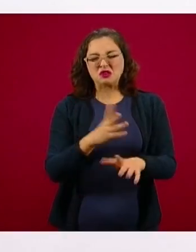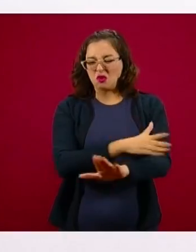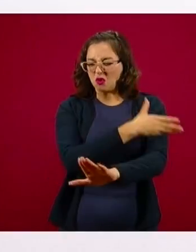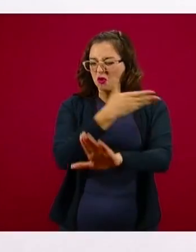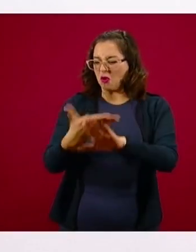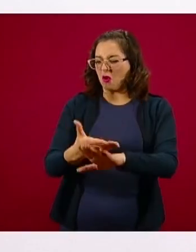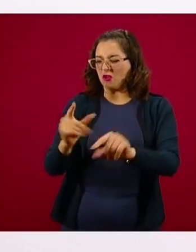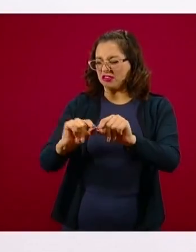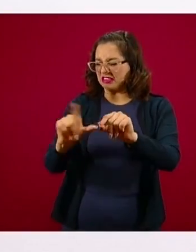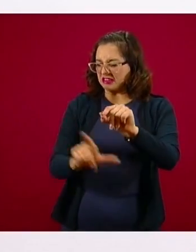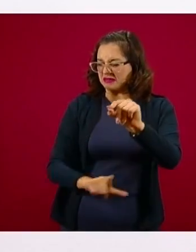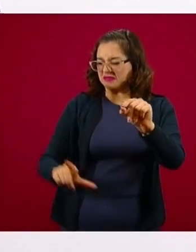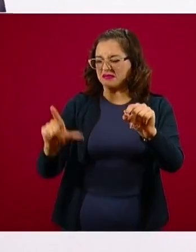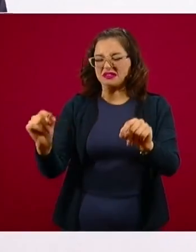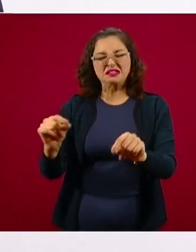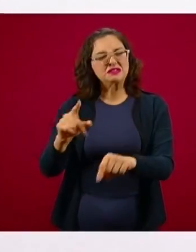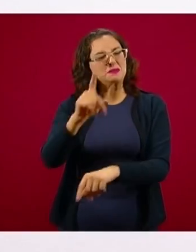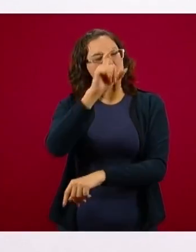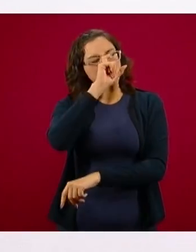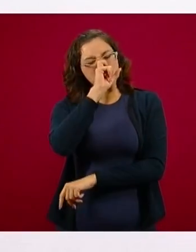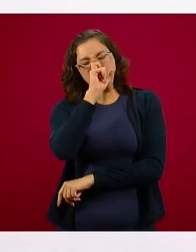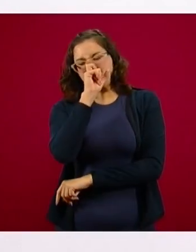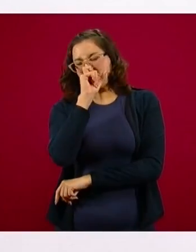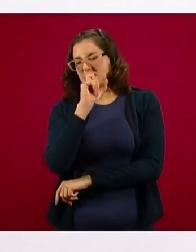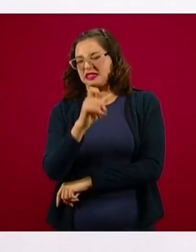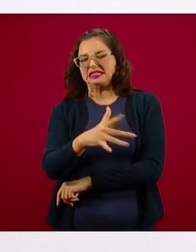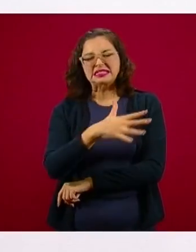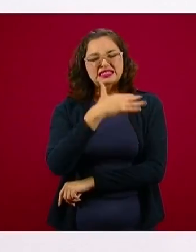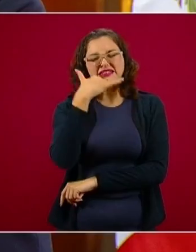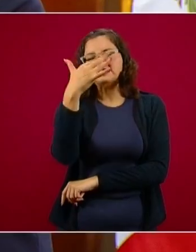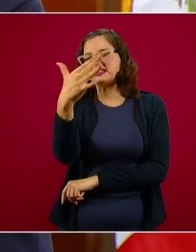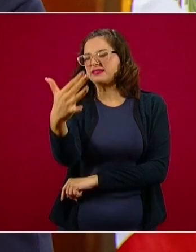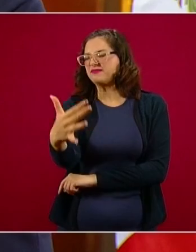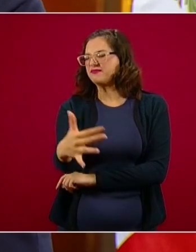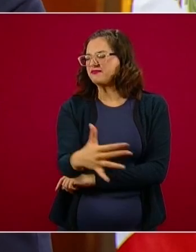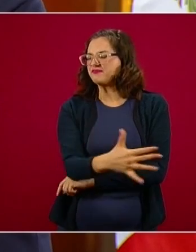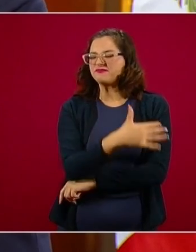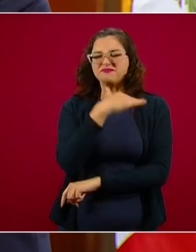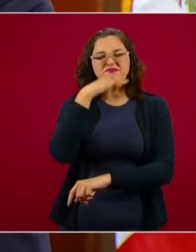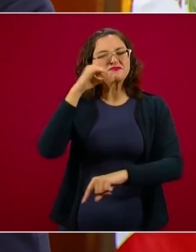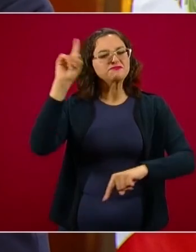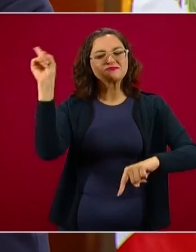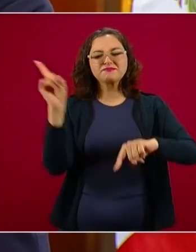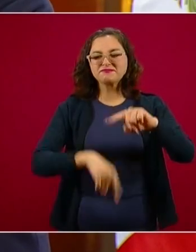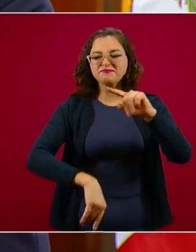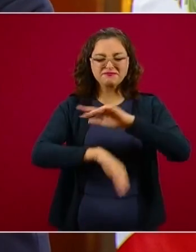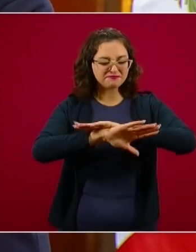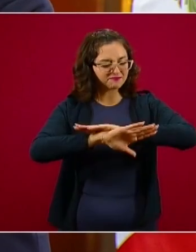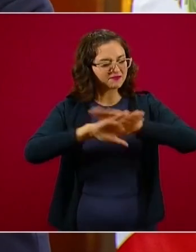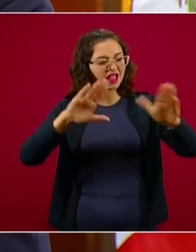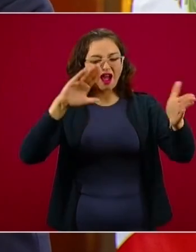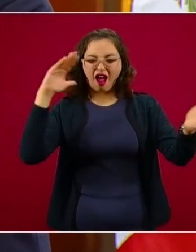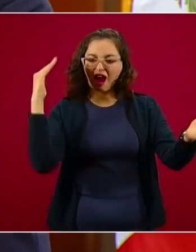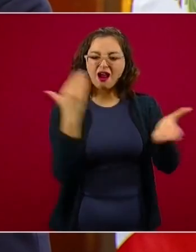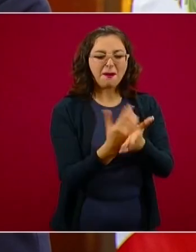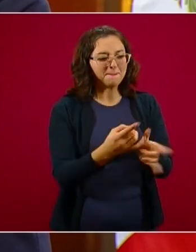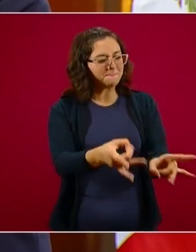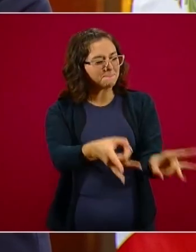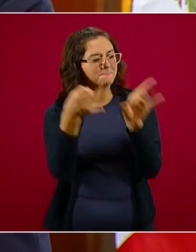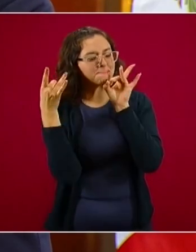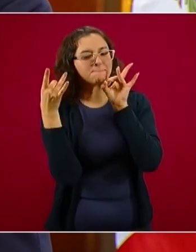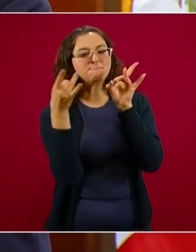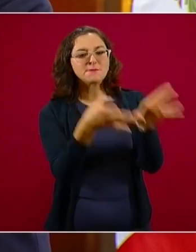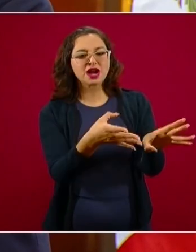desde el recinto parlamentario de palacio nacional con motivo del segundo año del triunfo histórico democrático del pueblo de mexico